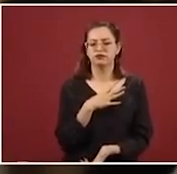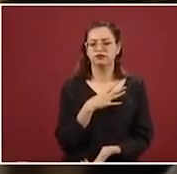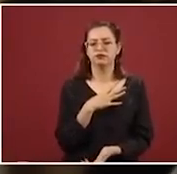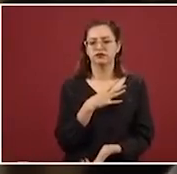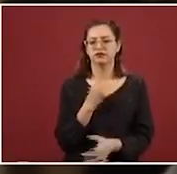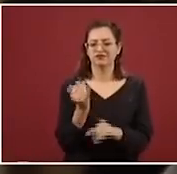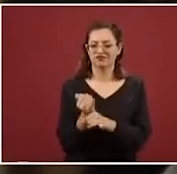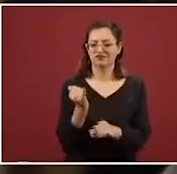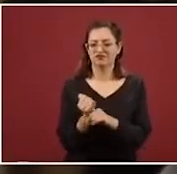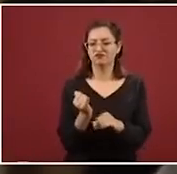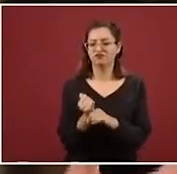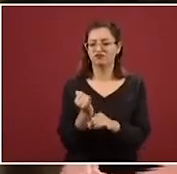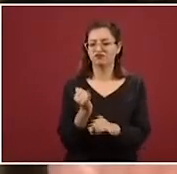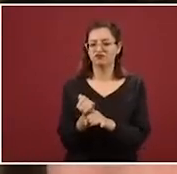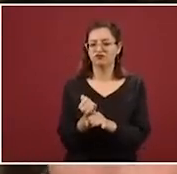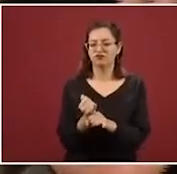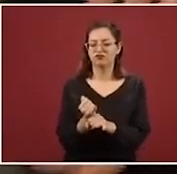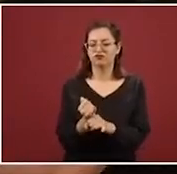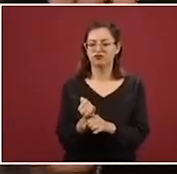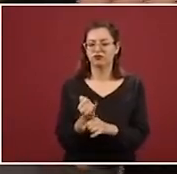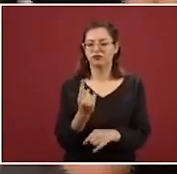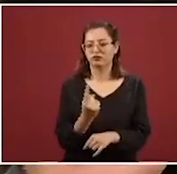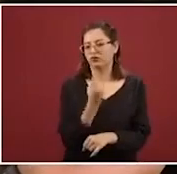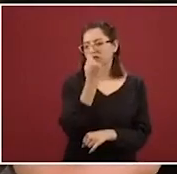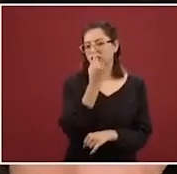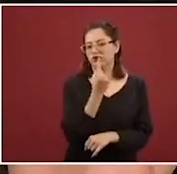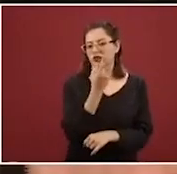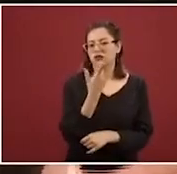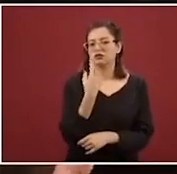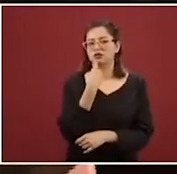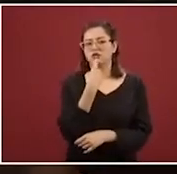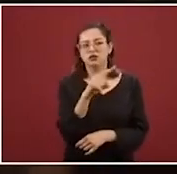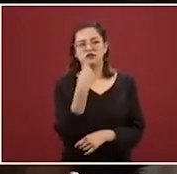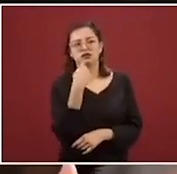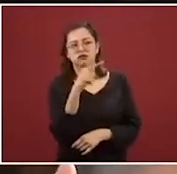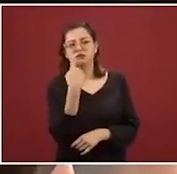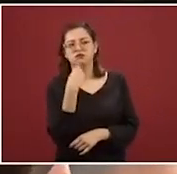el servicio de internet, a veces no atiende las quejas